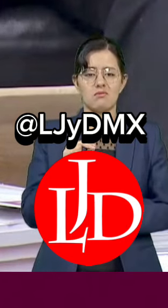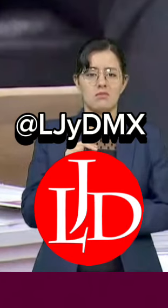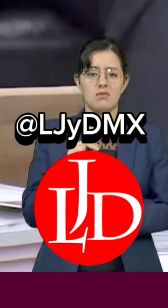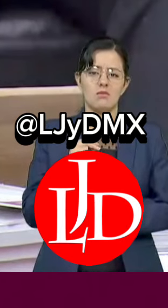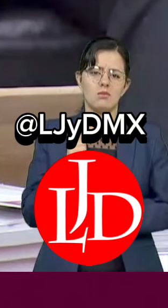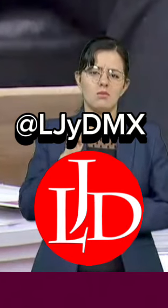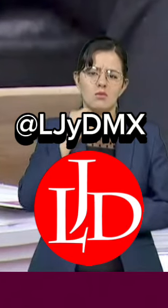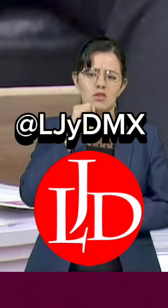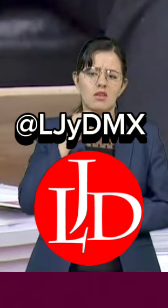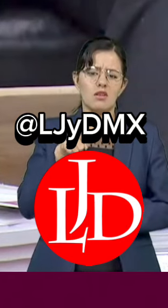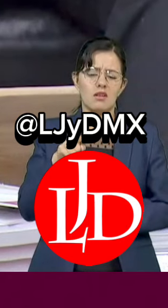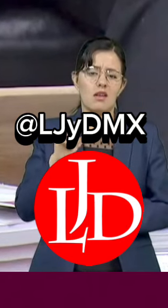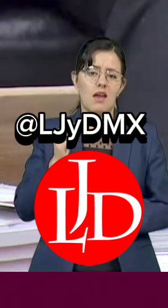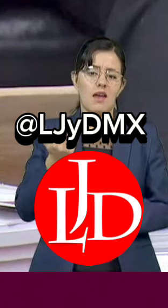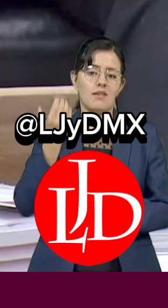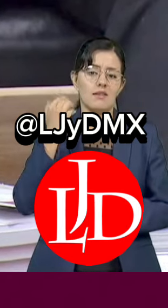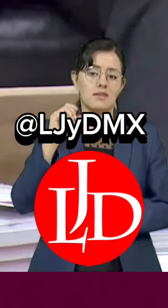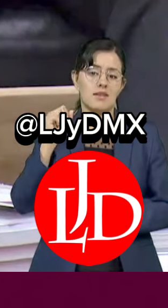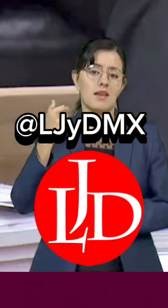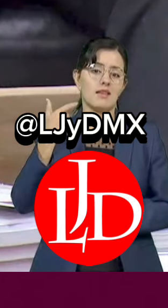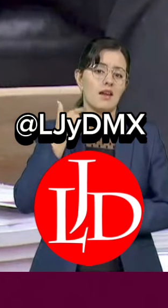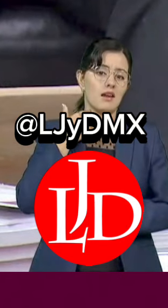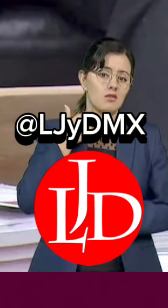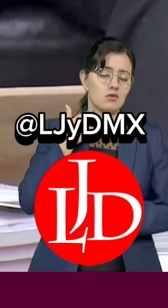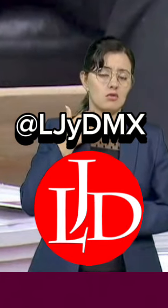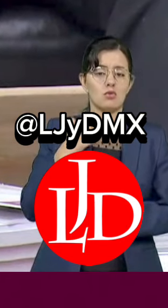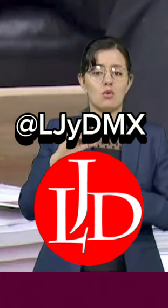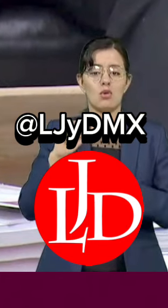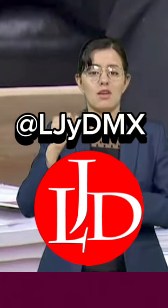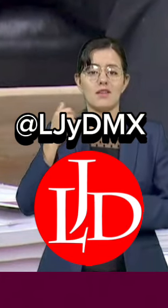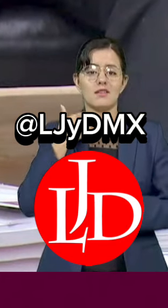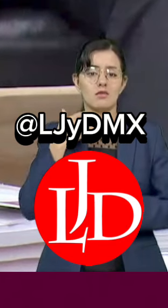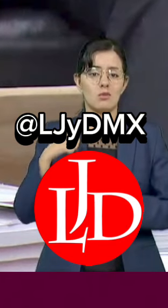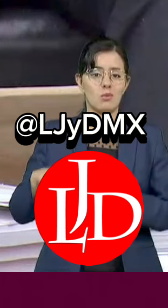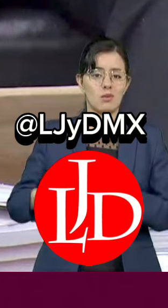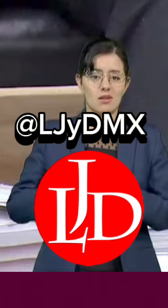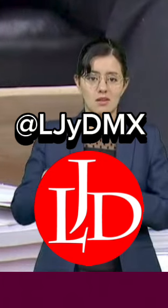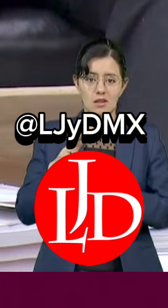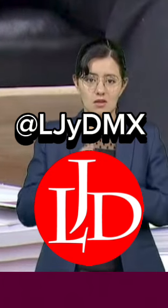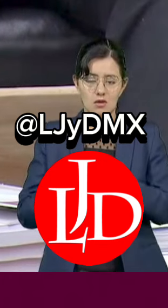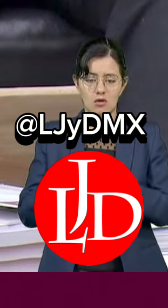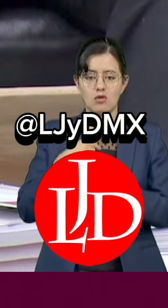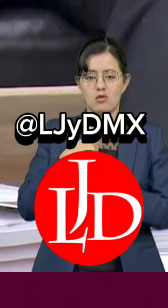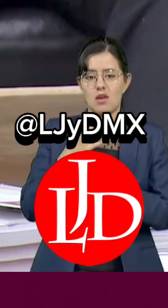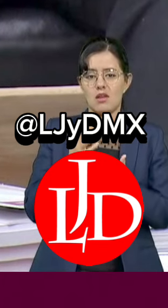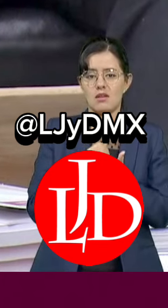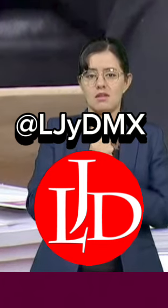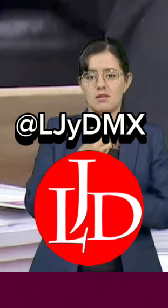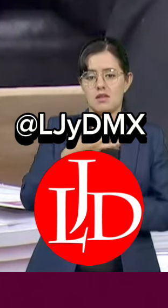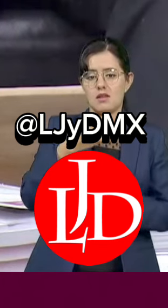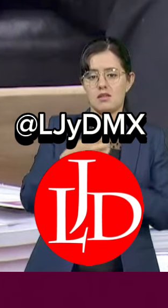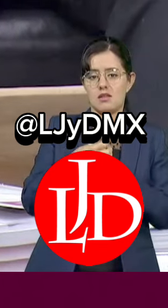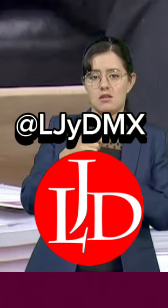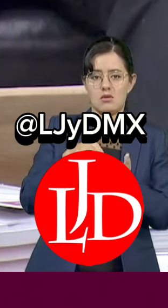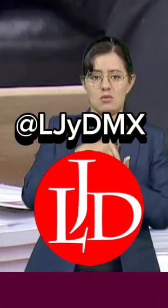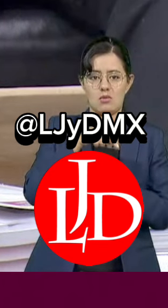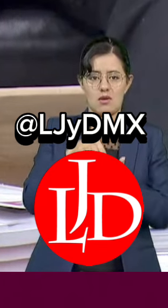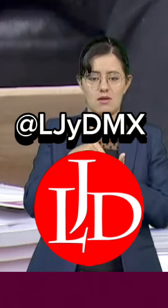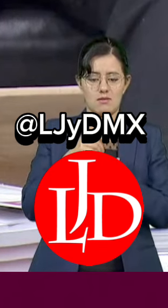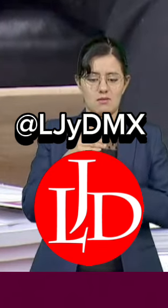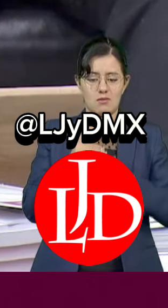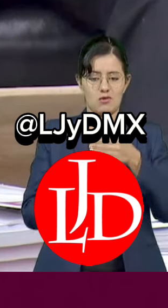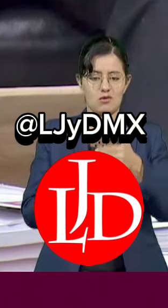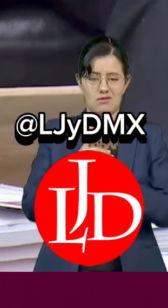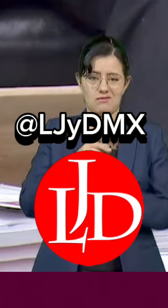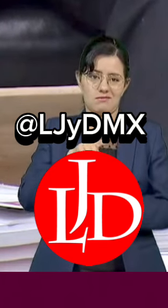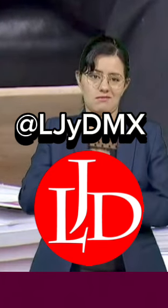a exsecretarios de Estado, exgobernadores, quedando en tercer lugar en el proceso interno. Y